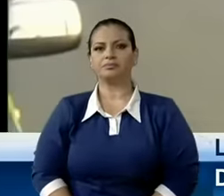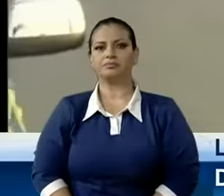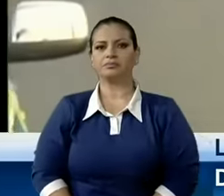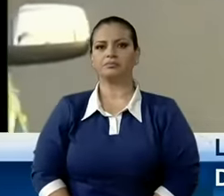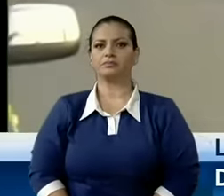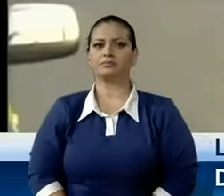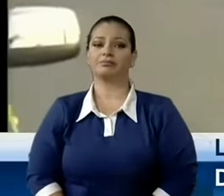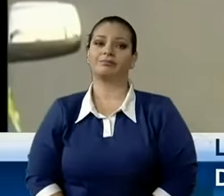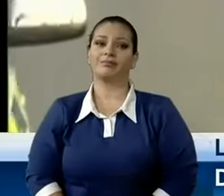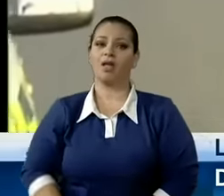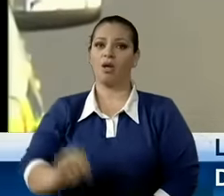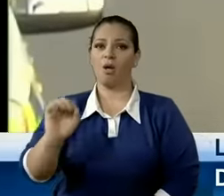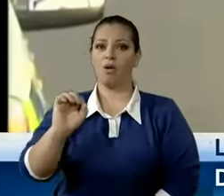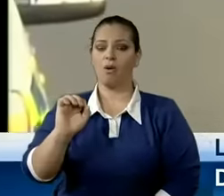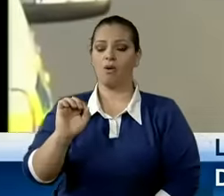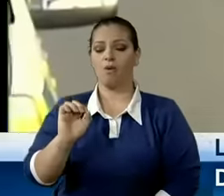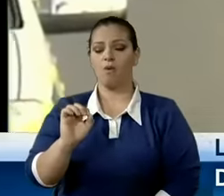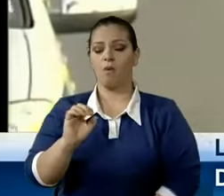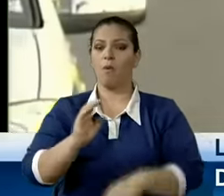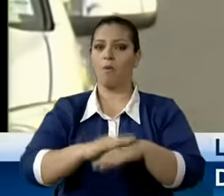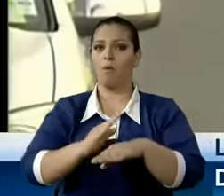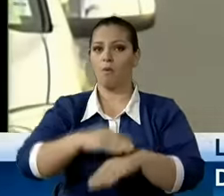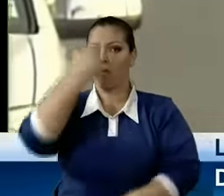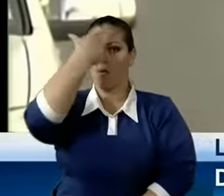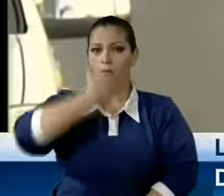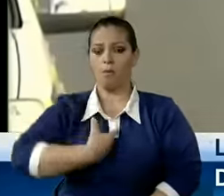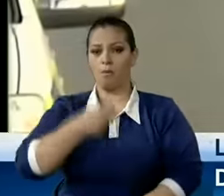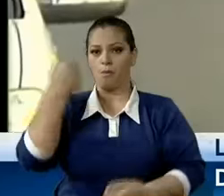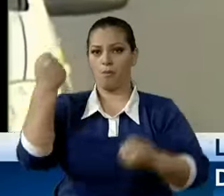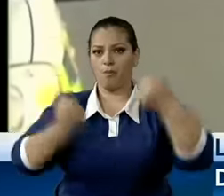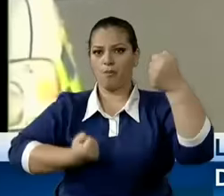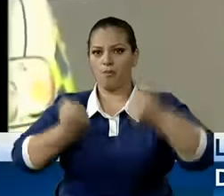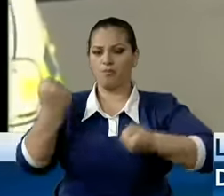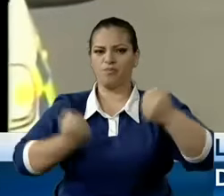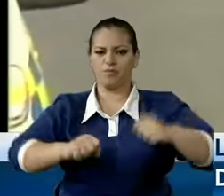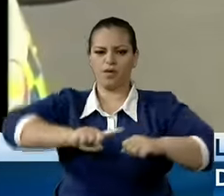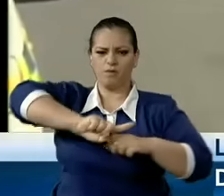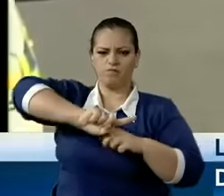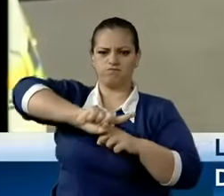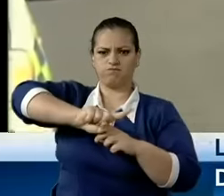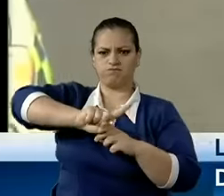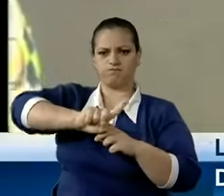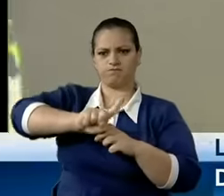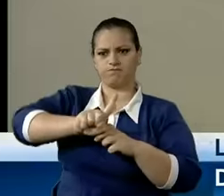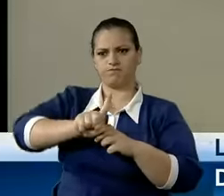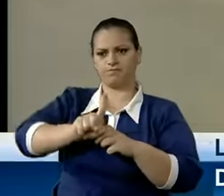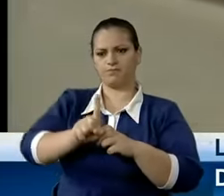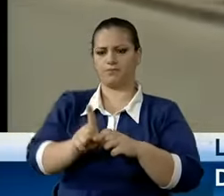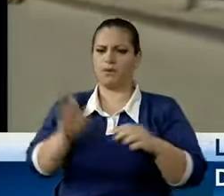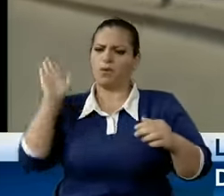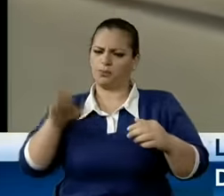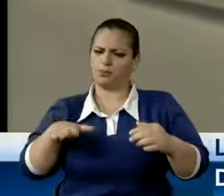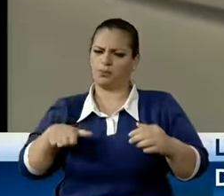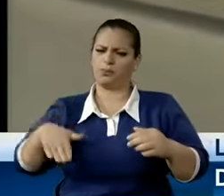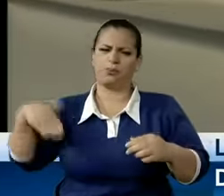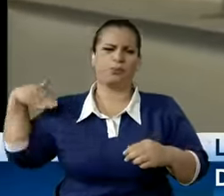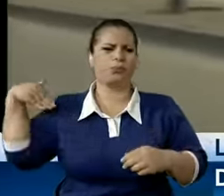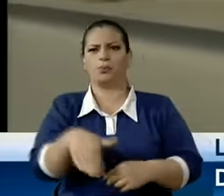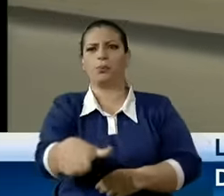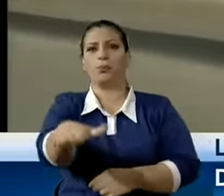la imprudencia del conductor, o bien porque excede la velocidad o al momento de cambiar